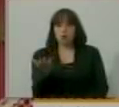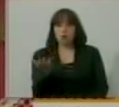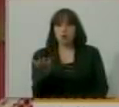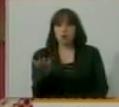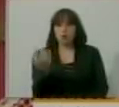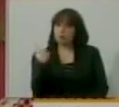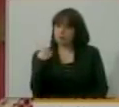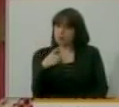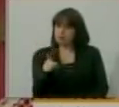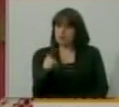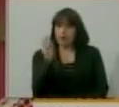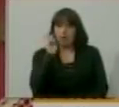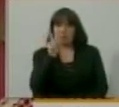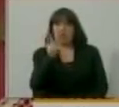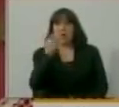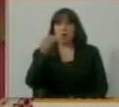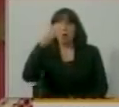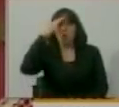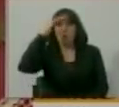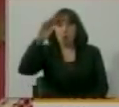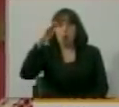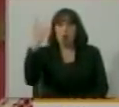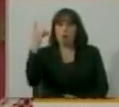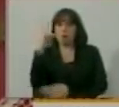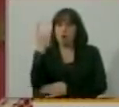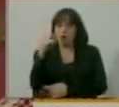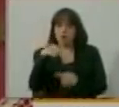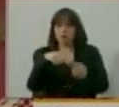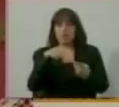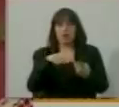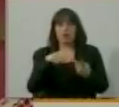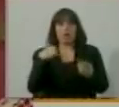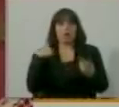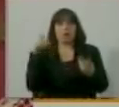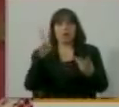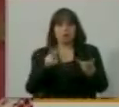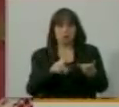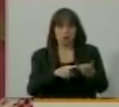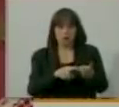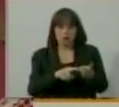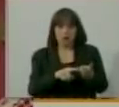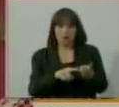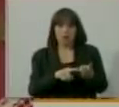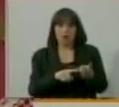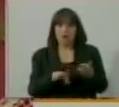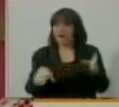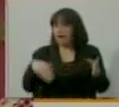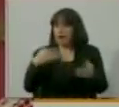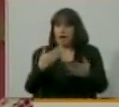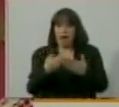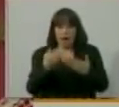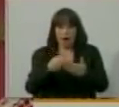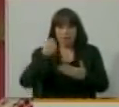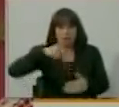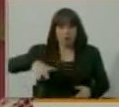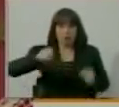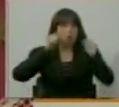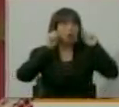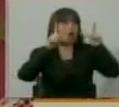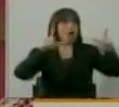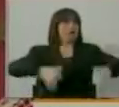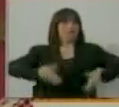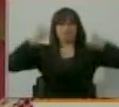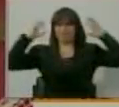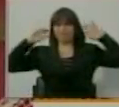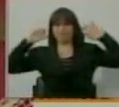Tienen la mira Cuba, tienen la mira Bolivia, tienen la mira Venezuela. Hasta que los pueblos se despierten.